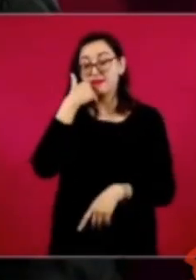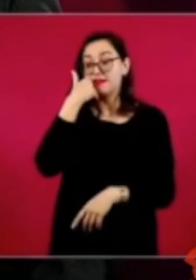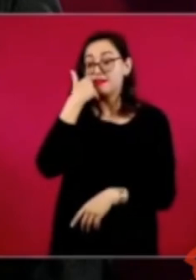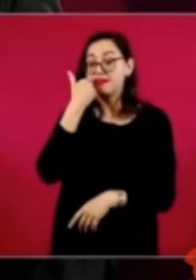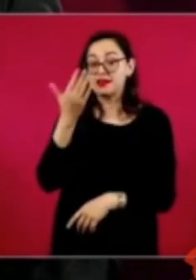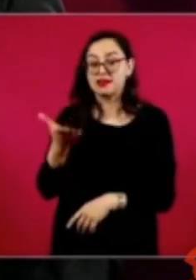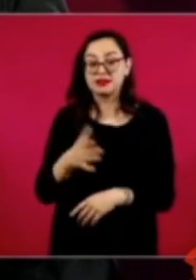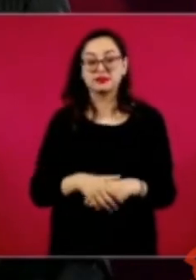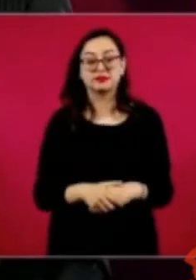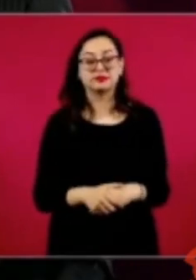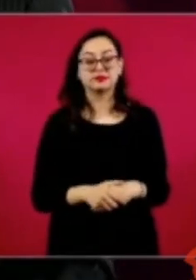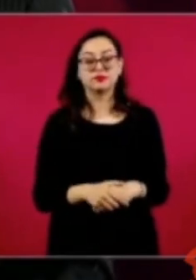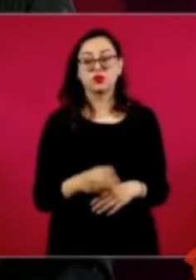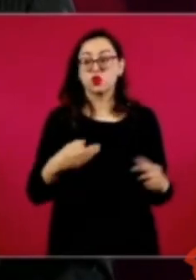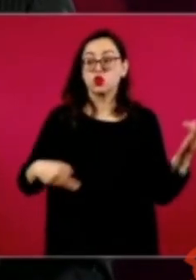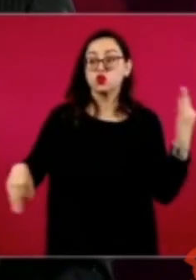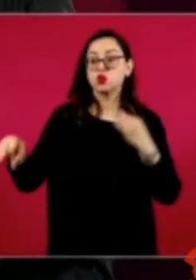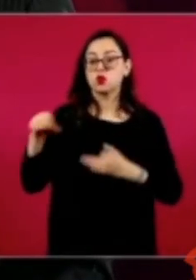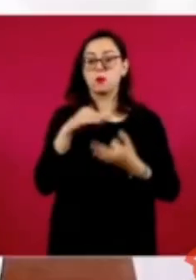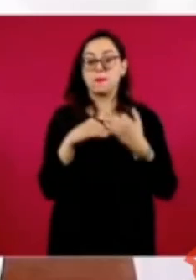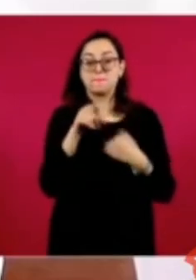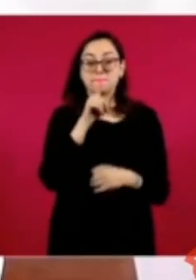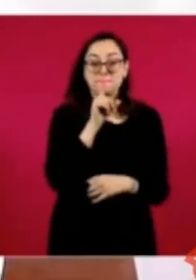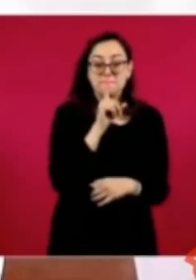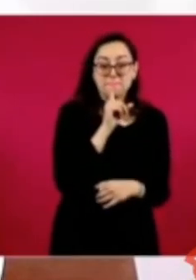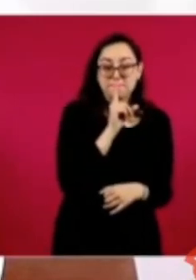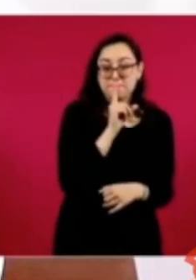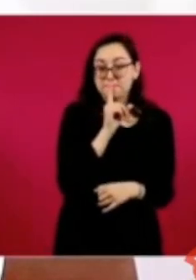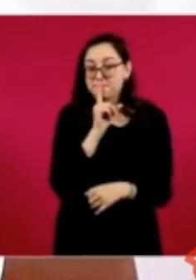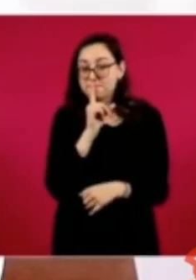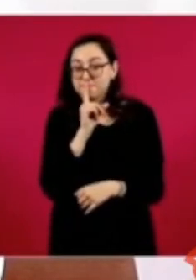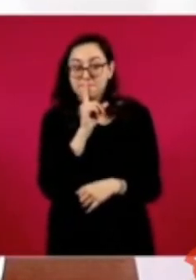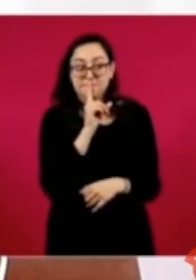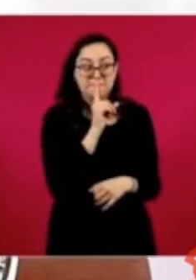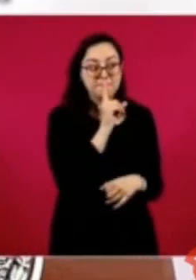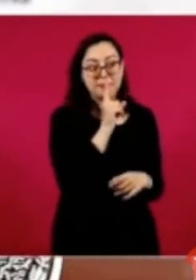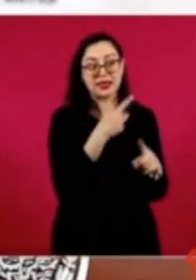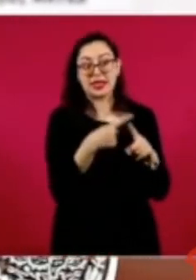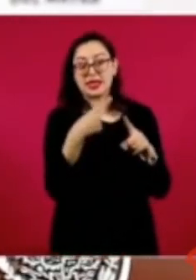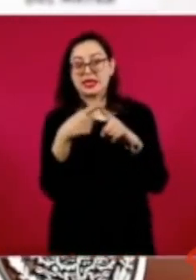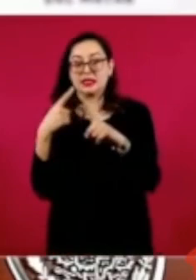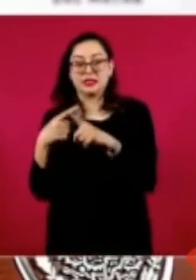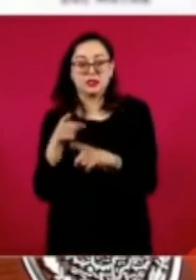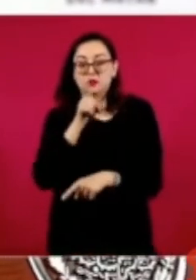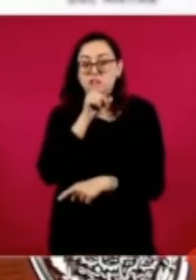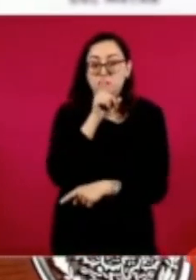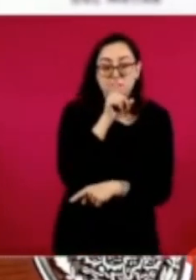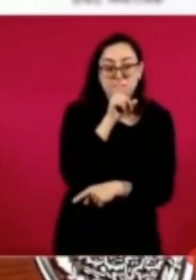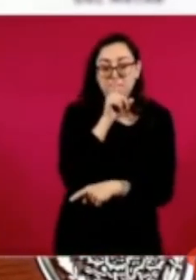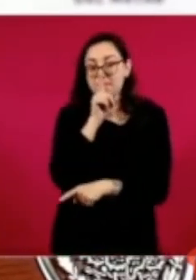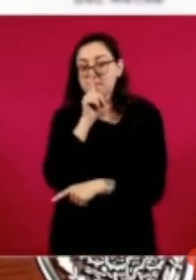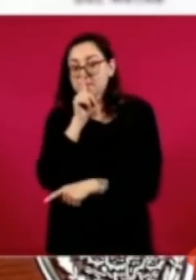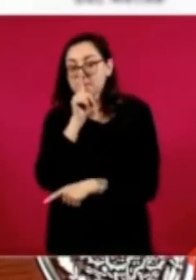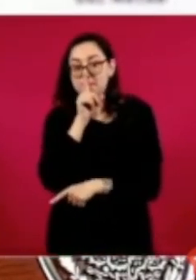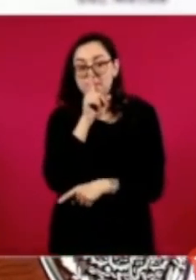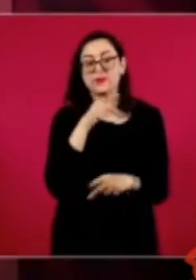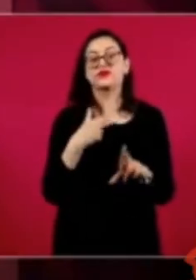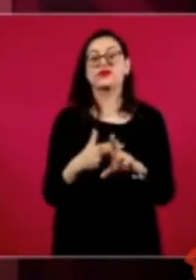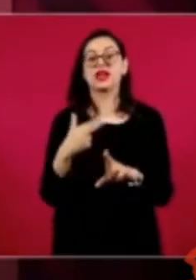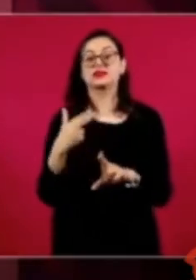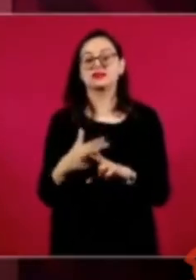Nadie hablaba nada hasta que se da la línea y empiezan a llegar los telegramas,